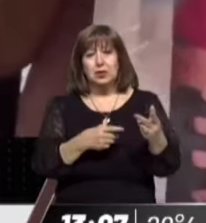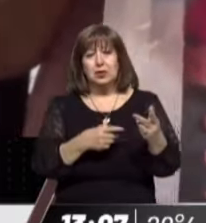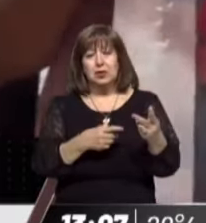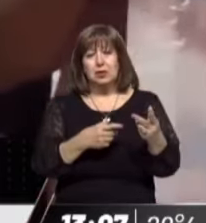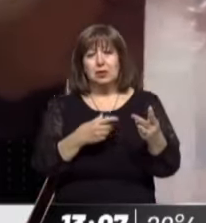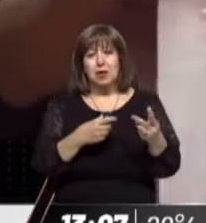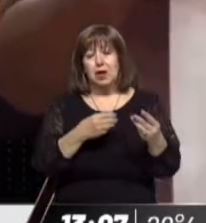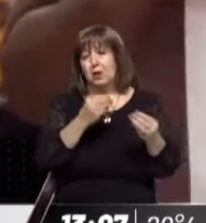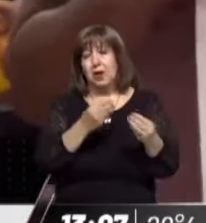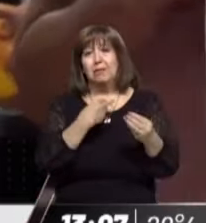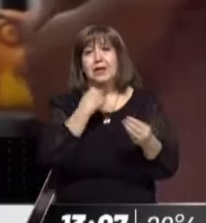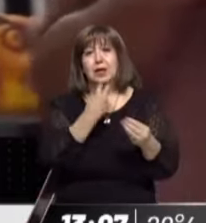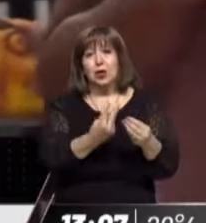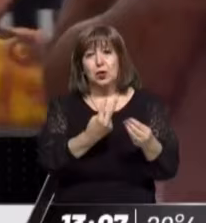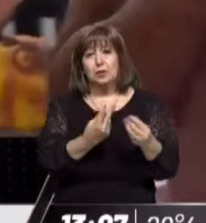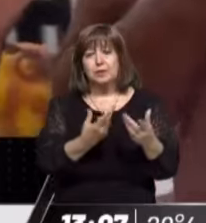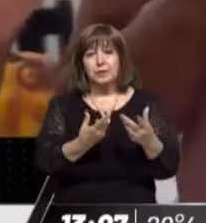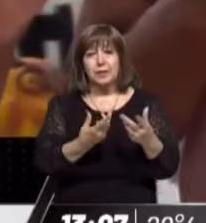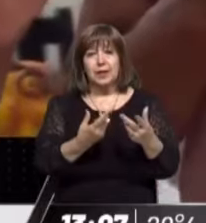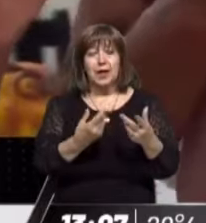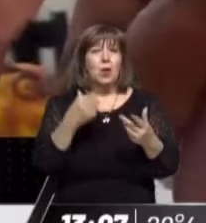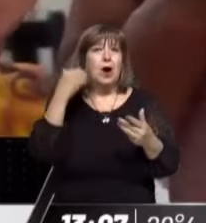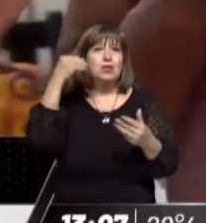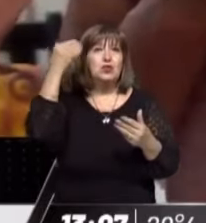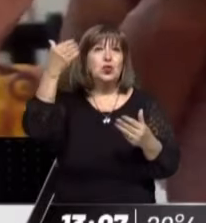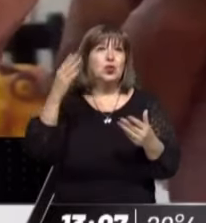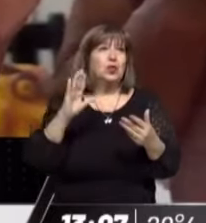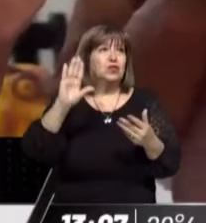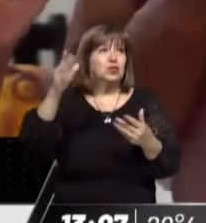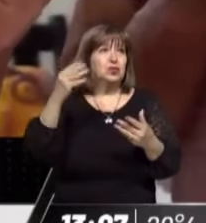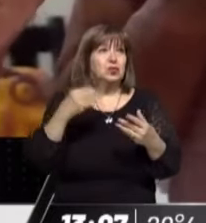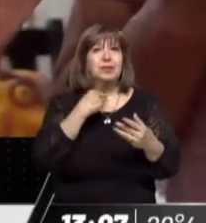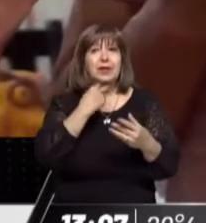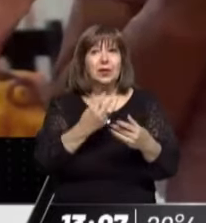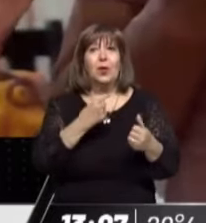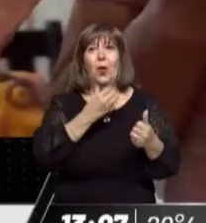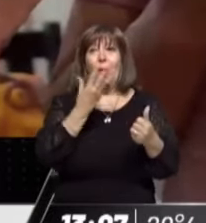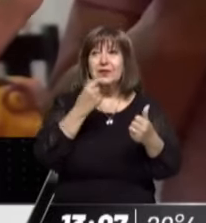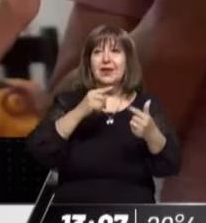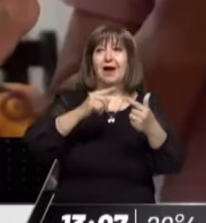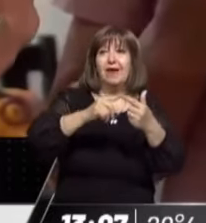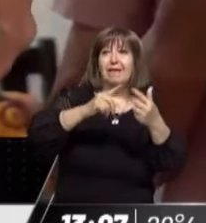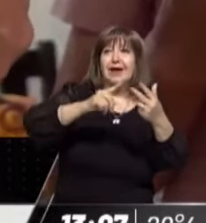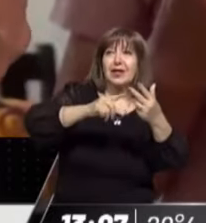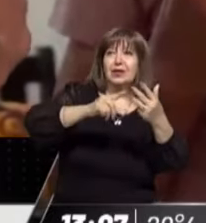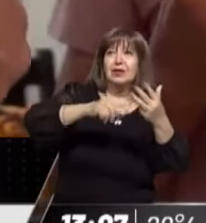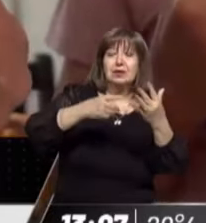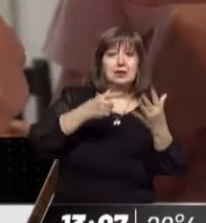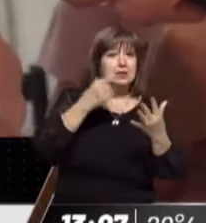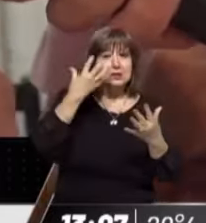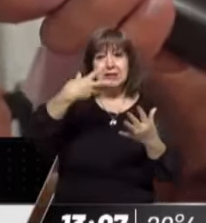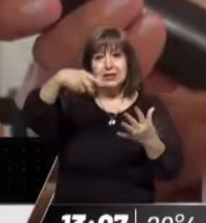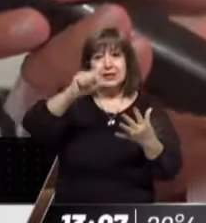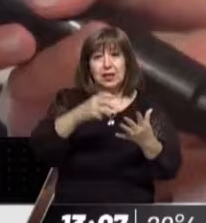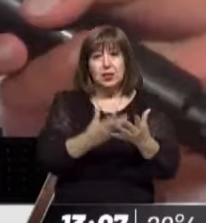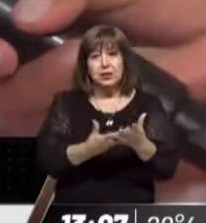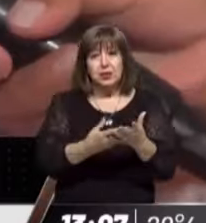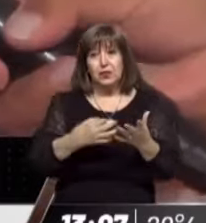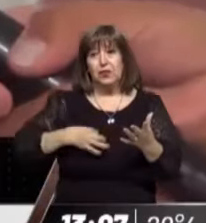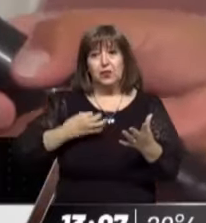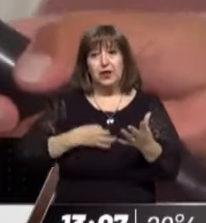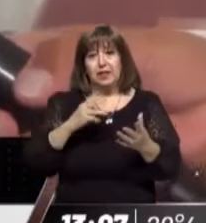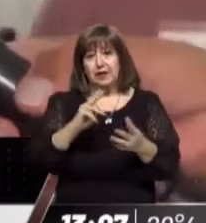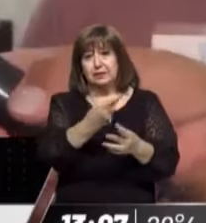llevó muchos sueños que tenía por hacer por cumplir se llevó la vida de mi hijo